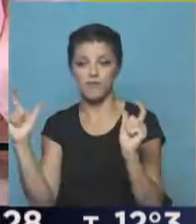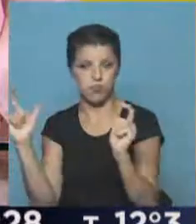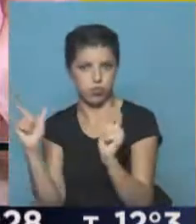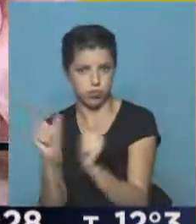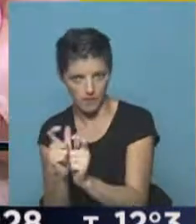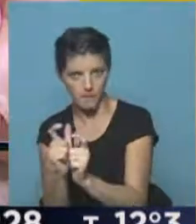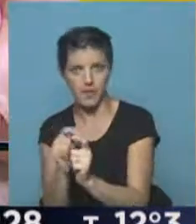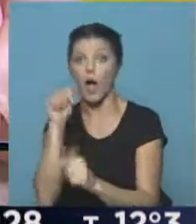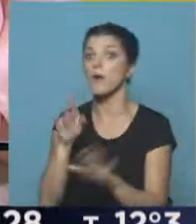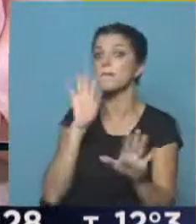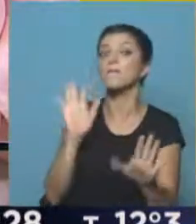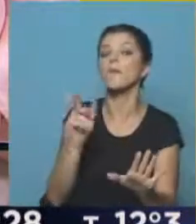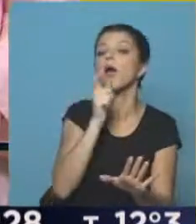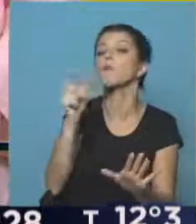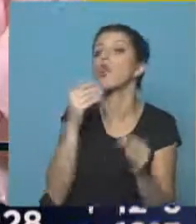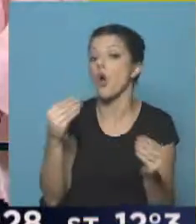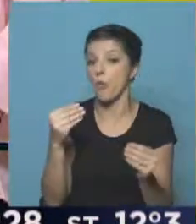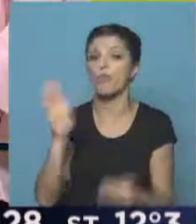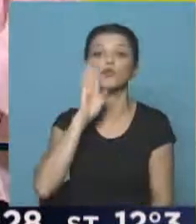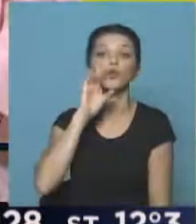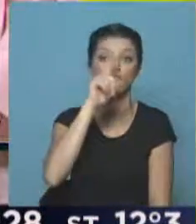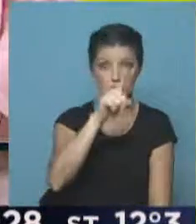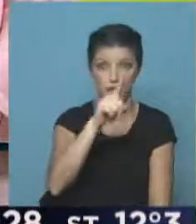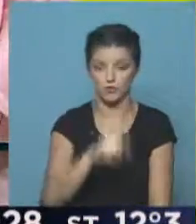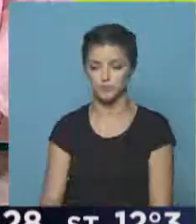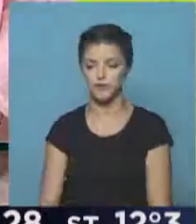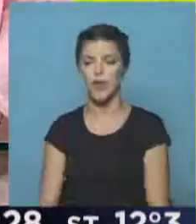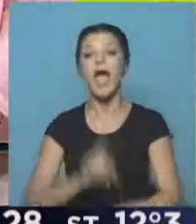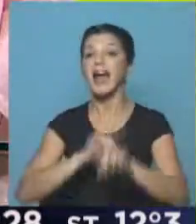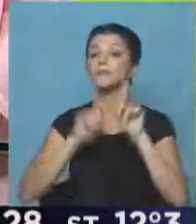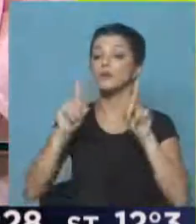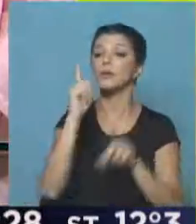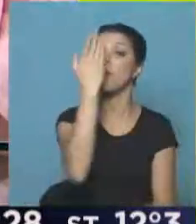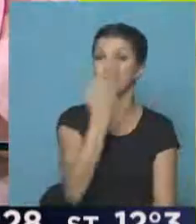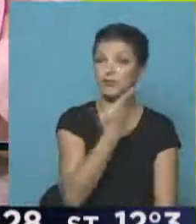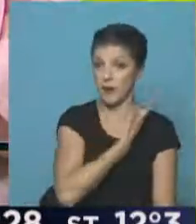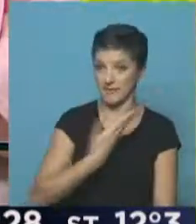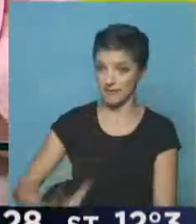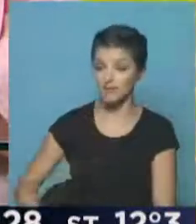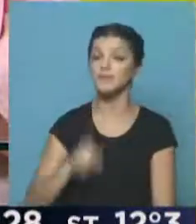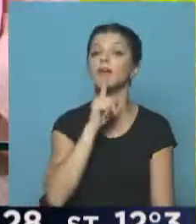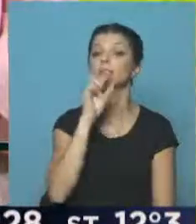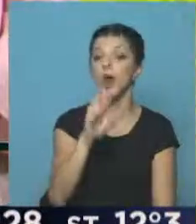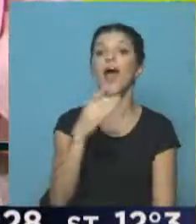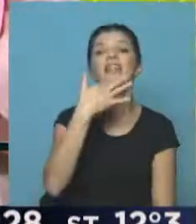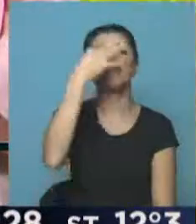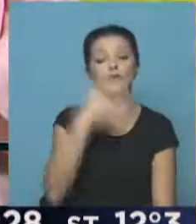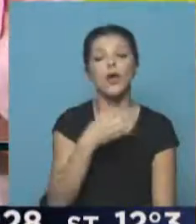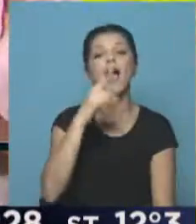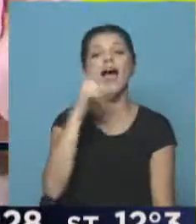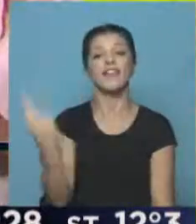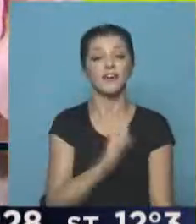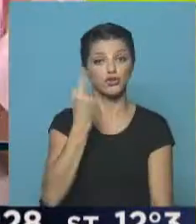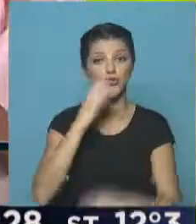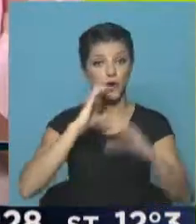espera ahora una respuesta de Washington. En medio de toda esta situación, el presidente de los Estados Unidos, Donald Trump, decidió despedir al director de comunicaciones que